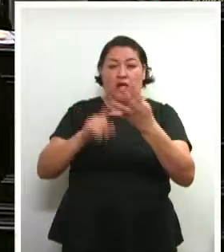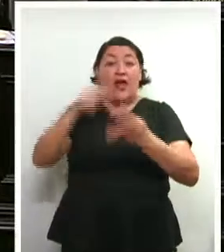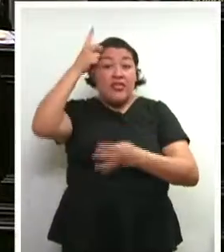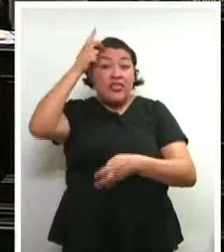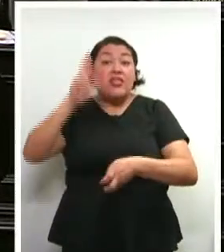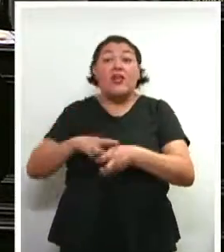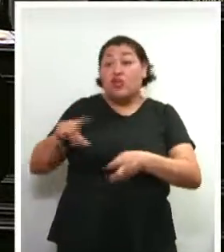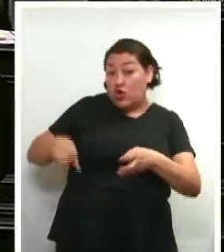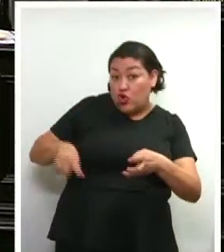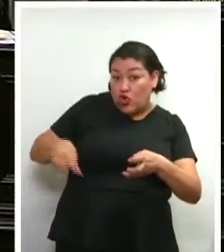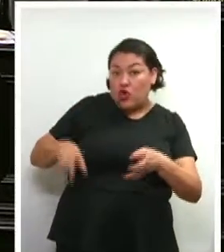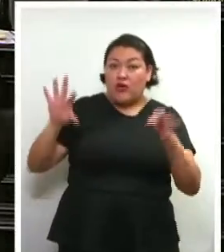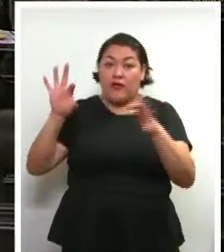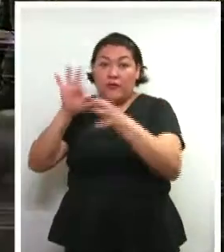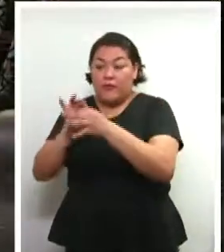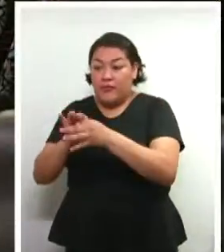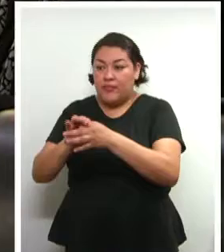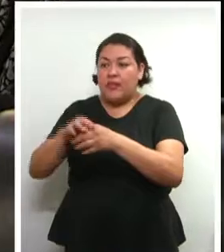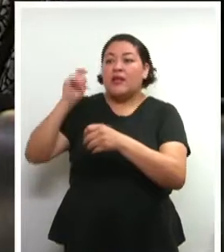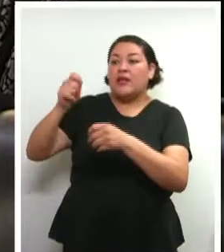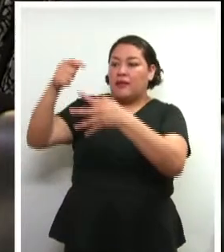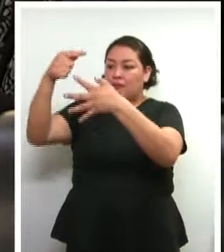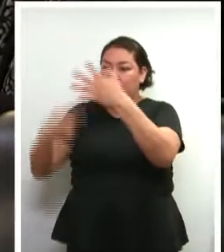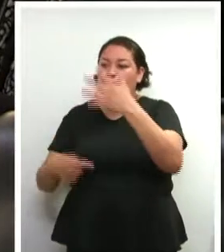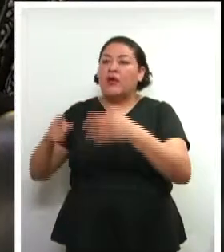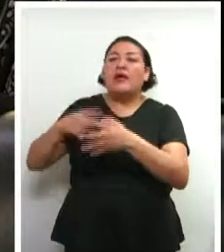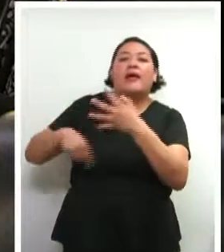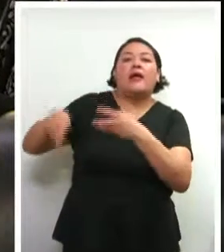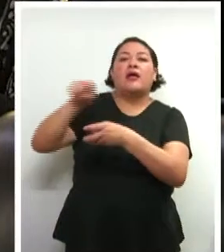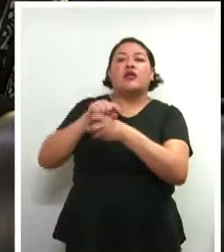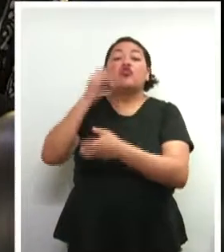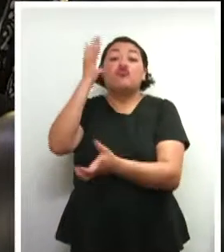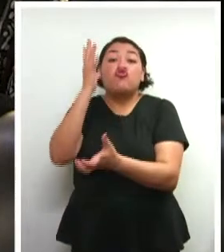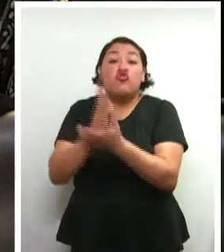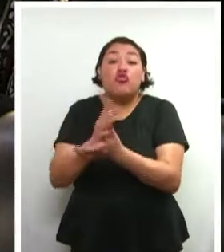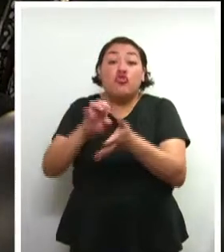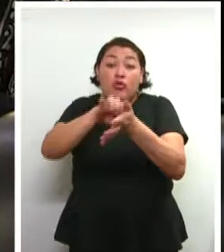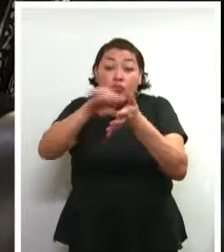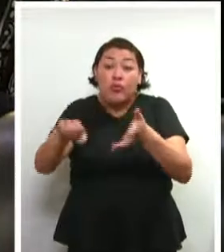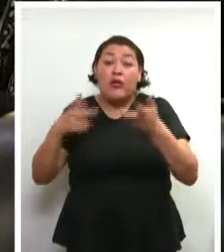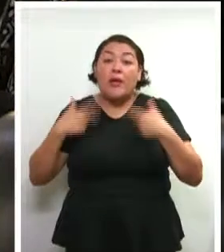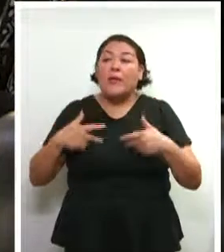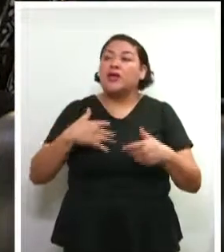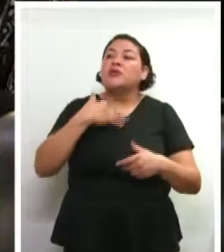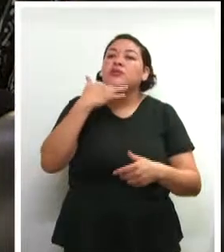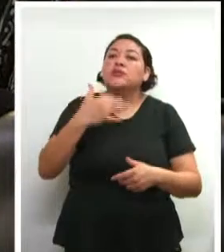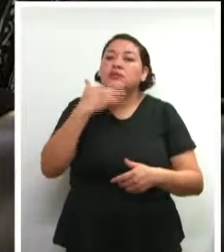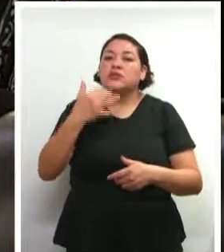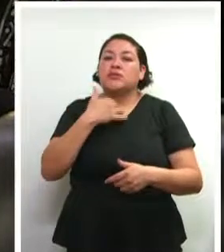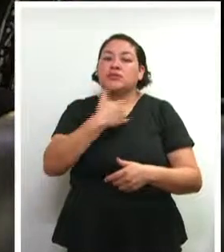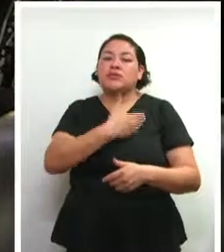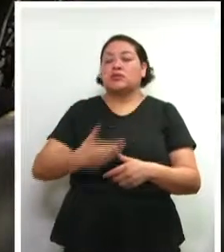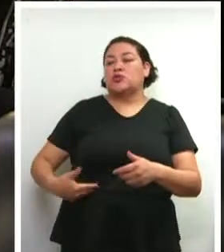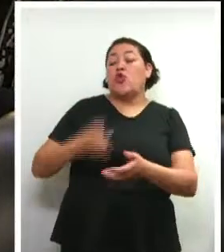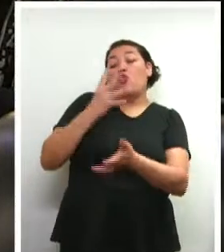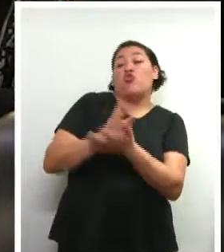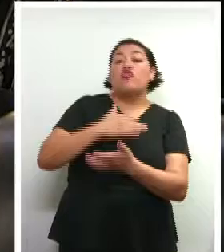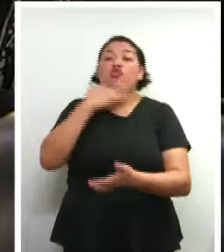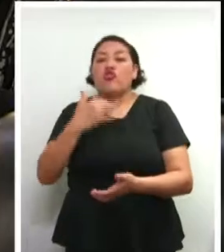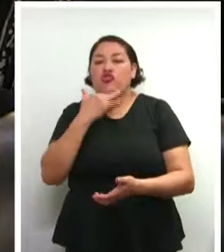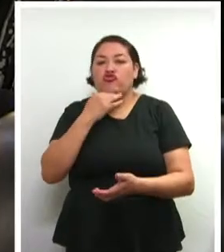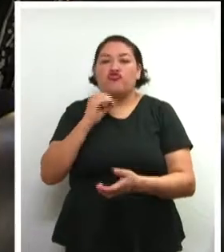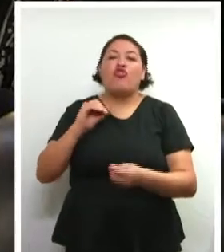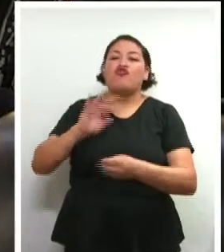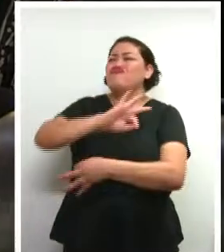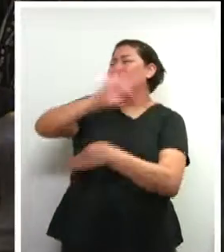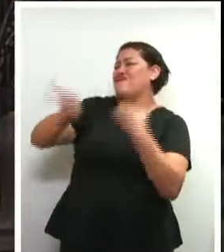de gobierno, pues el mal de la corrupción no está ligado exclusivamente con la función ejecutiva del poder. Con